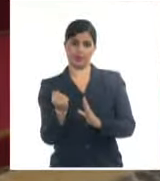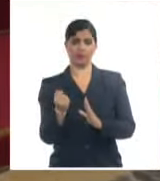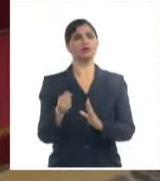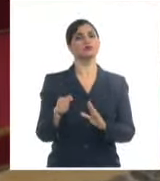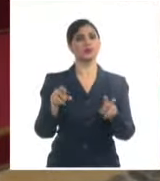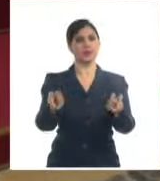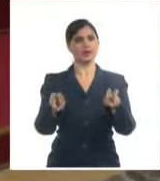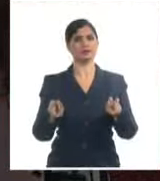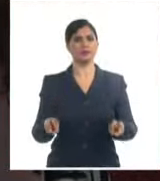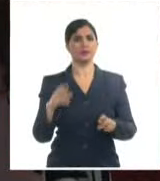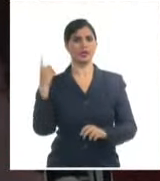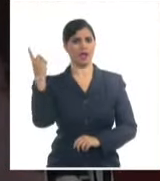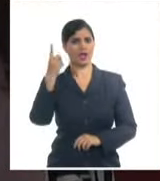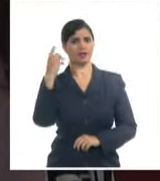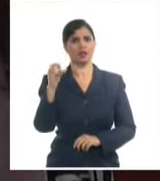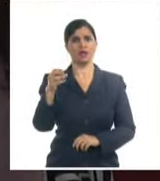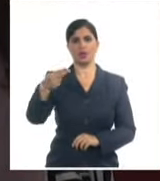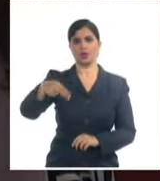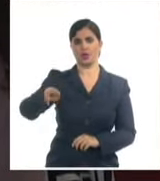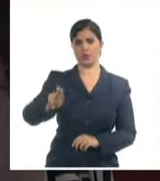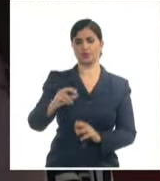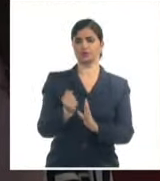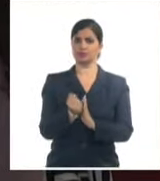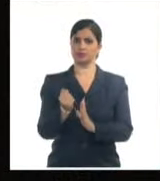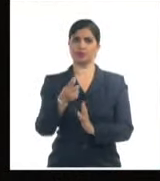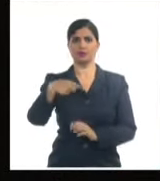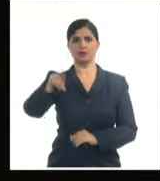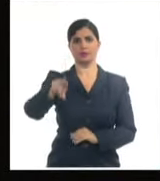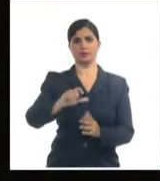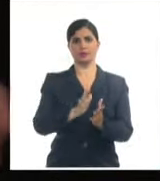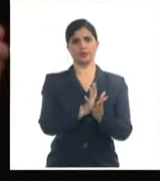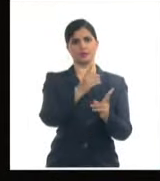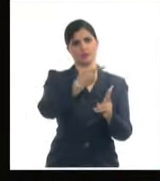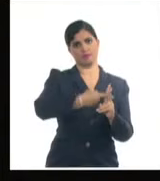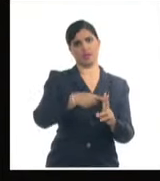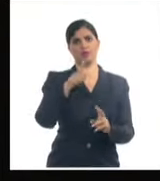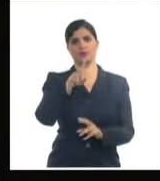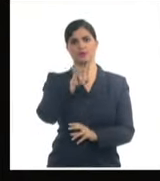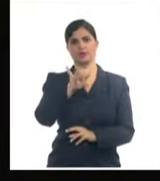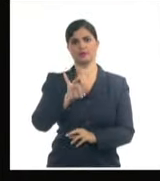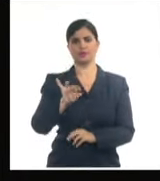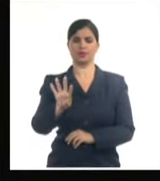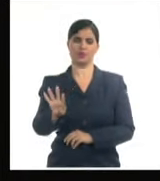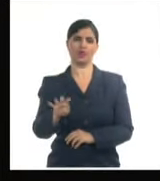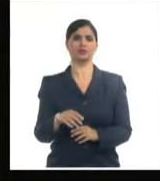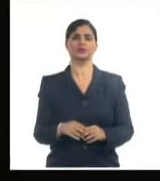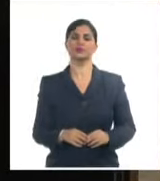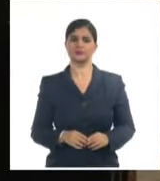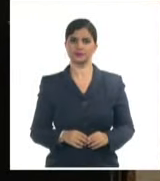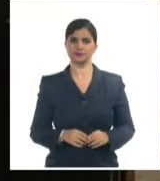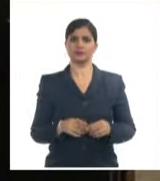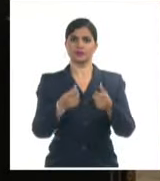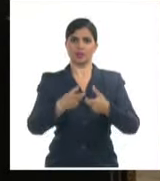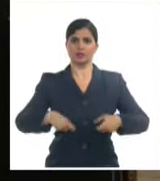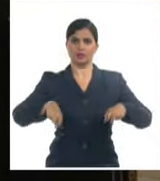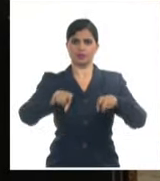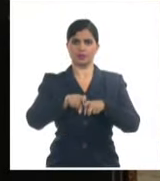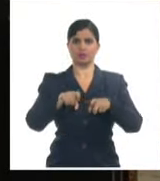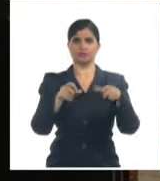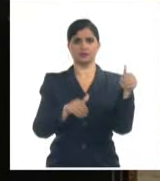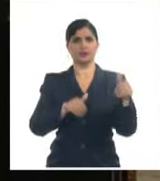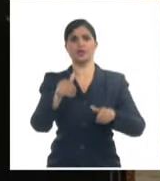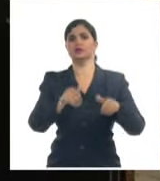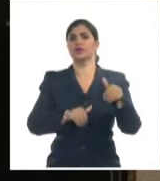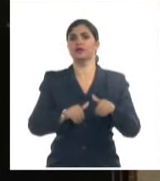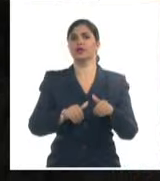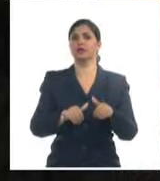Asamblea General de las Naciones Unidas el 1 de mayo de 1974. En el Congreso participan unos